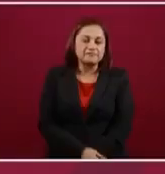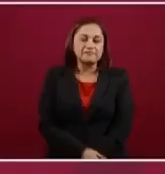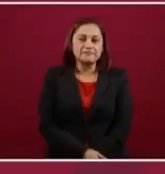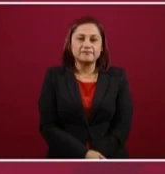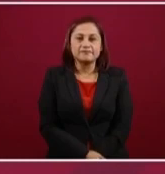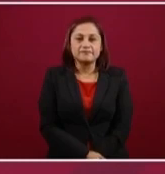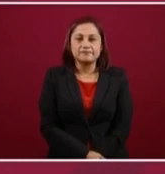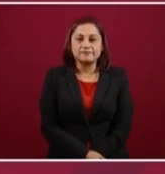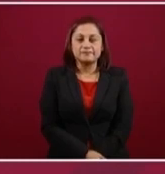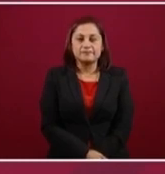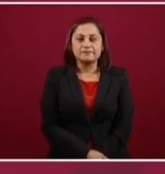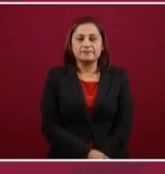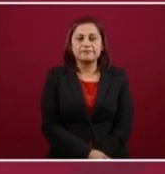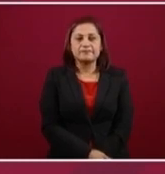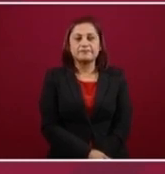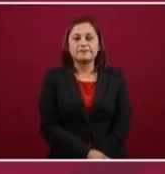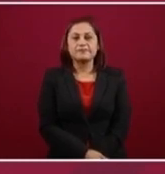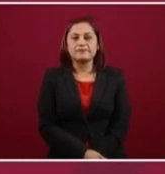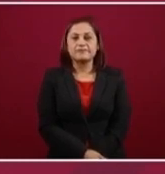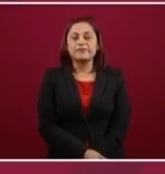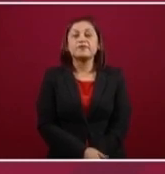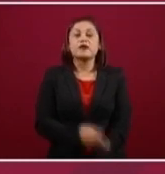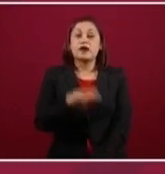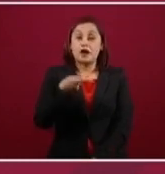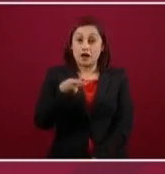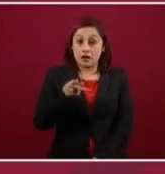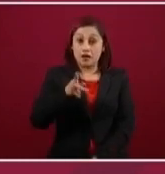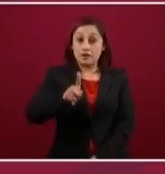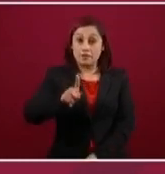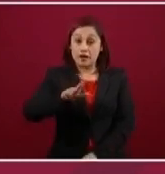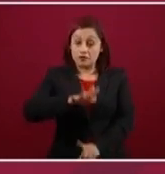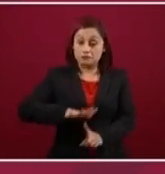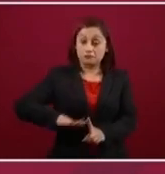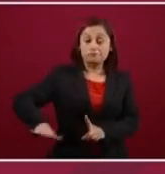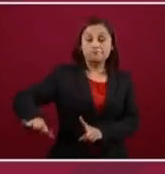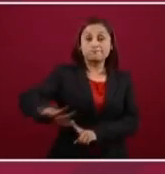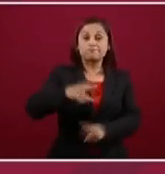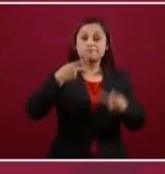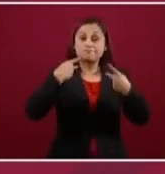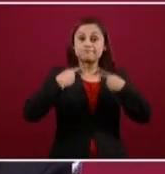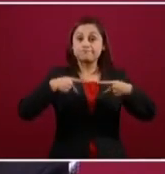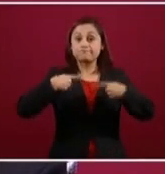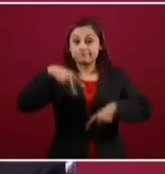no solo existe el pueblo de México